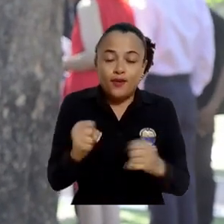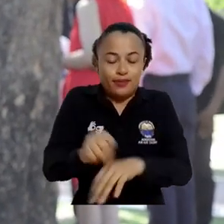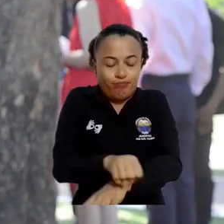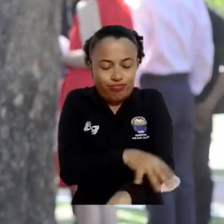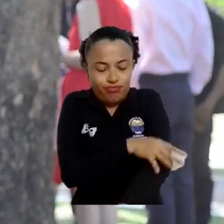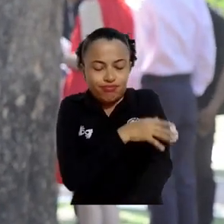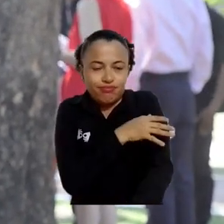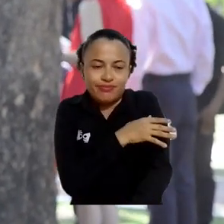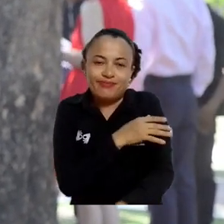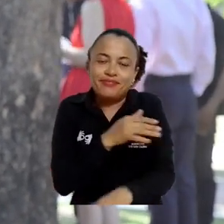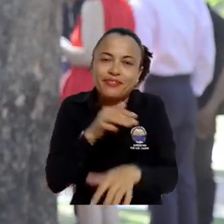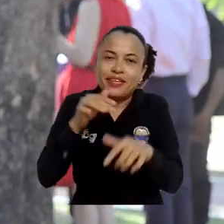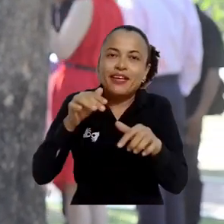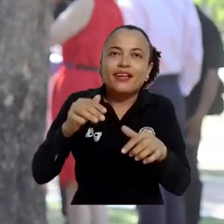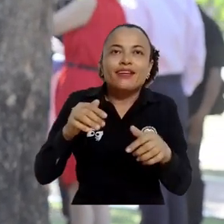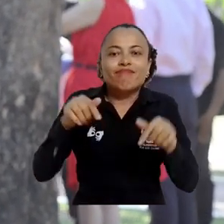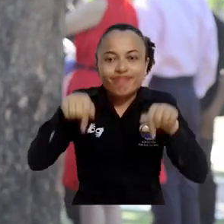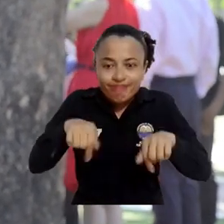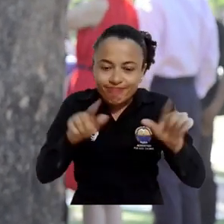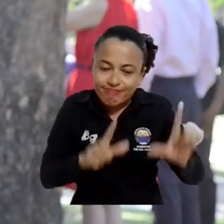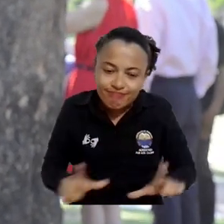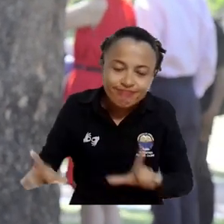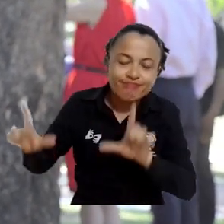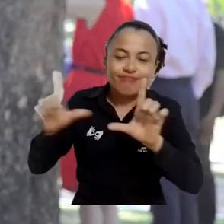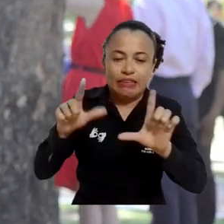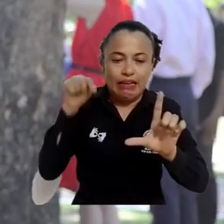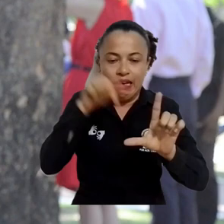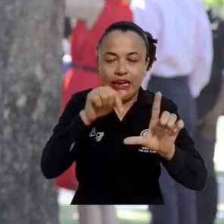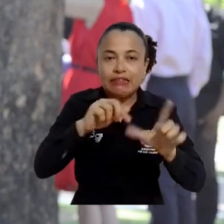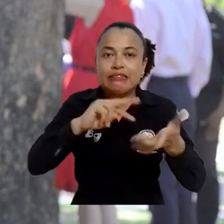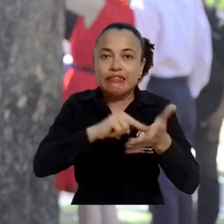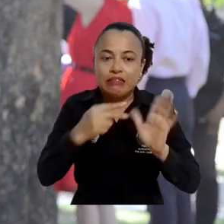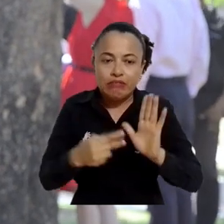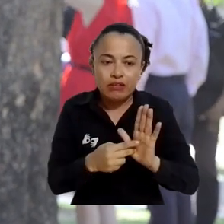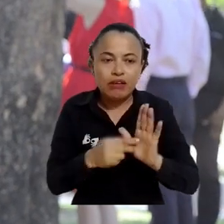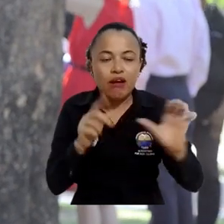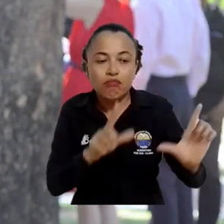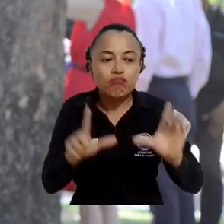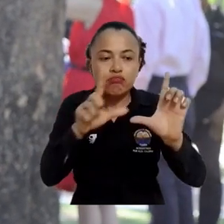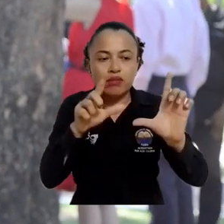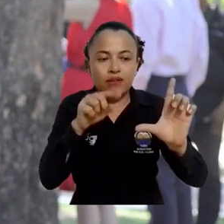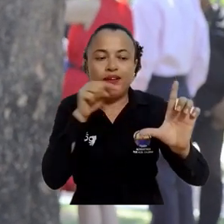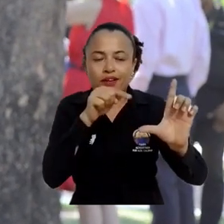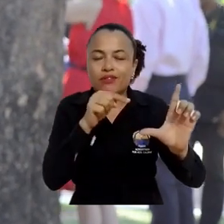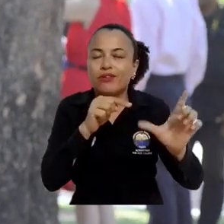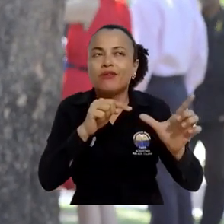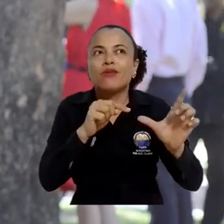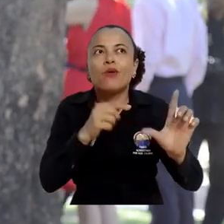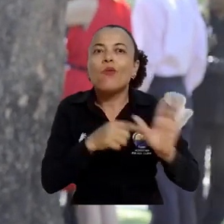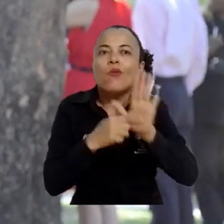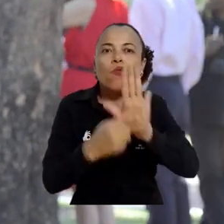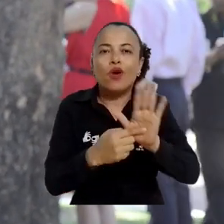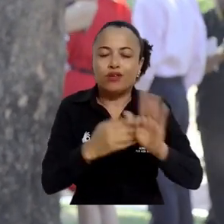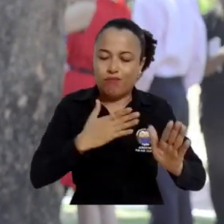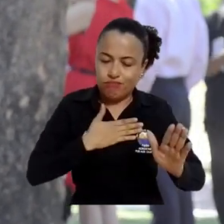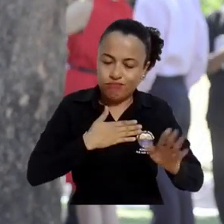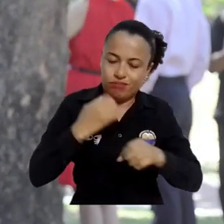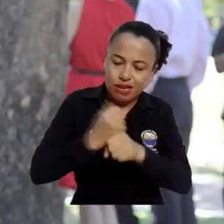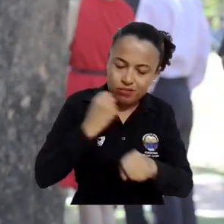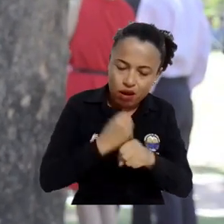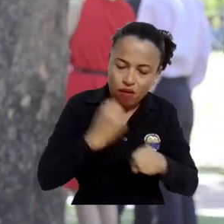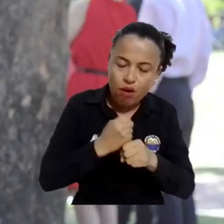sentir hoy, porque este título, más que ser un título, es un trabajo que me ha hecho crecer